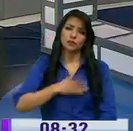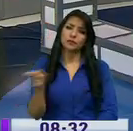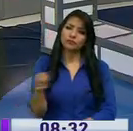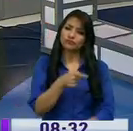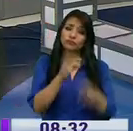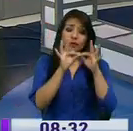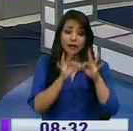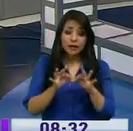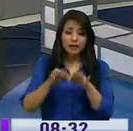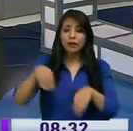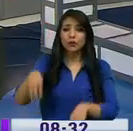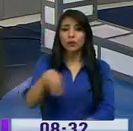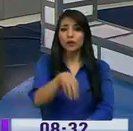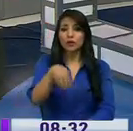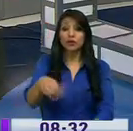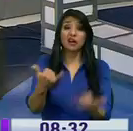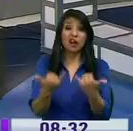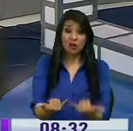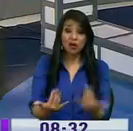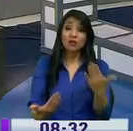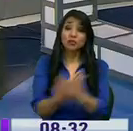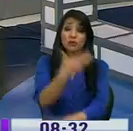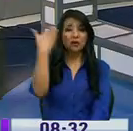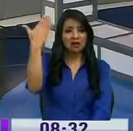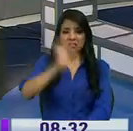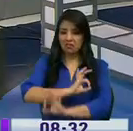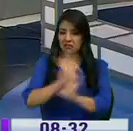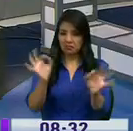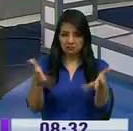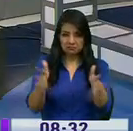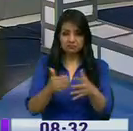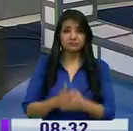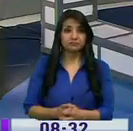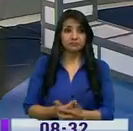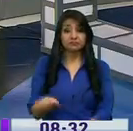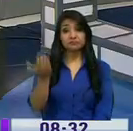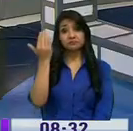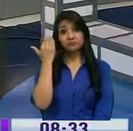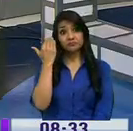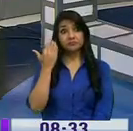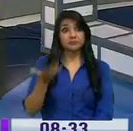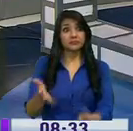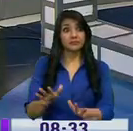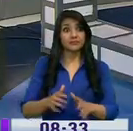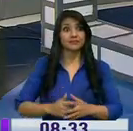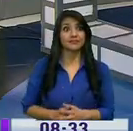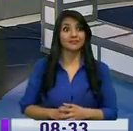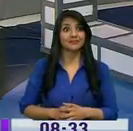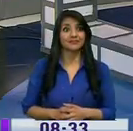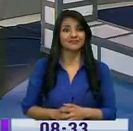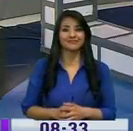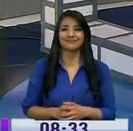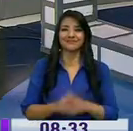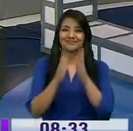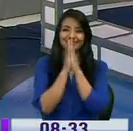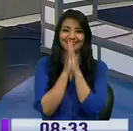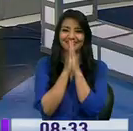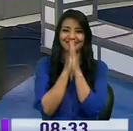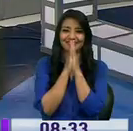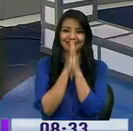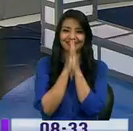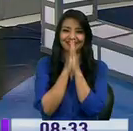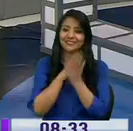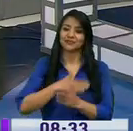arreglar los huecos, porque en este punto ya el nuevo alcalde, no creo que vaya a ser, digo, el anterior o el que sale no va a hacer nada. Entonces, tenga la bondad.